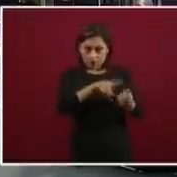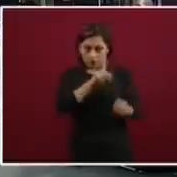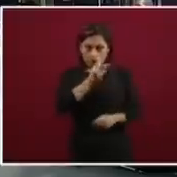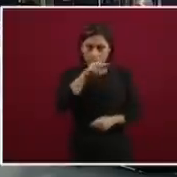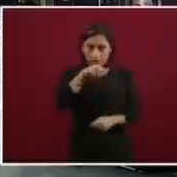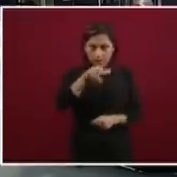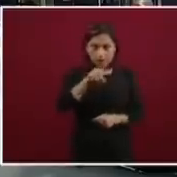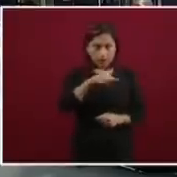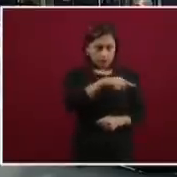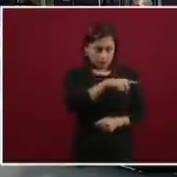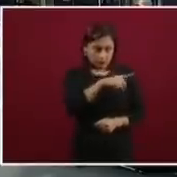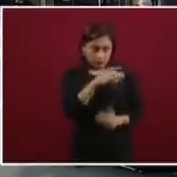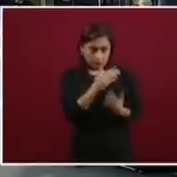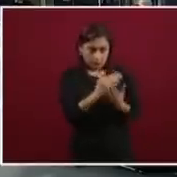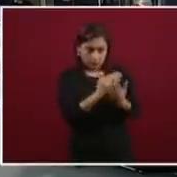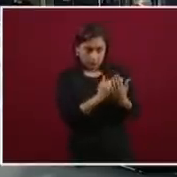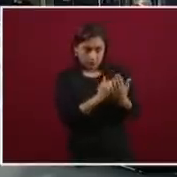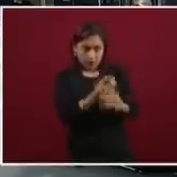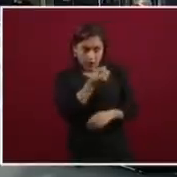también documento